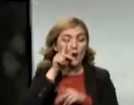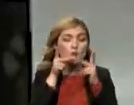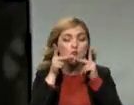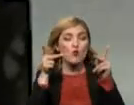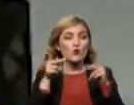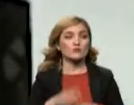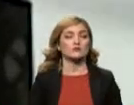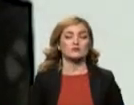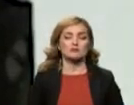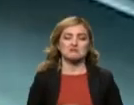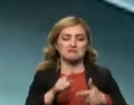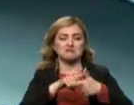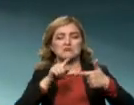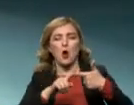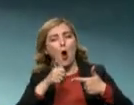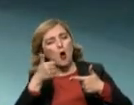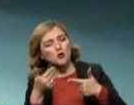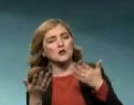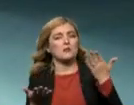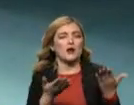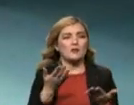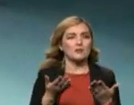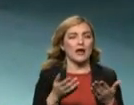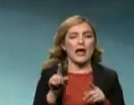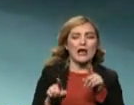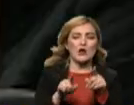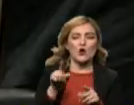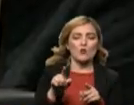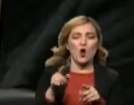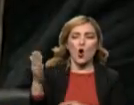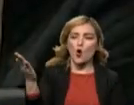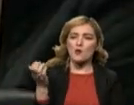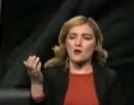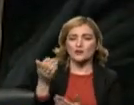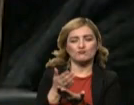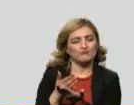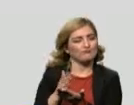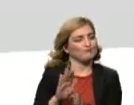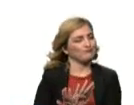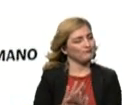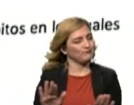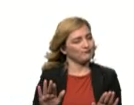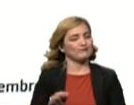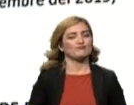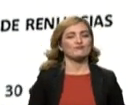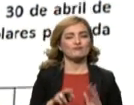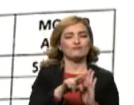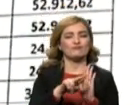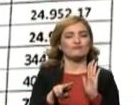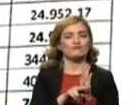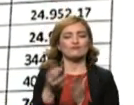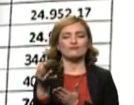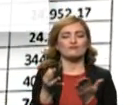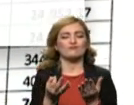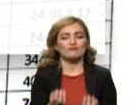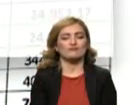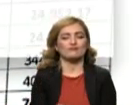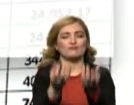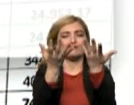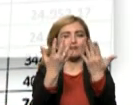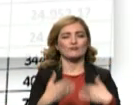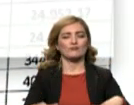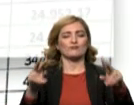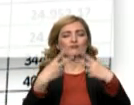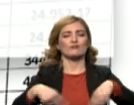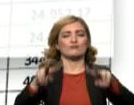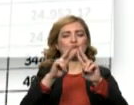se proyectan también otros escenarios como las desvinculaciones por jubilación, para lo cual el requerimiento presupuestario es superior